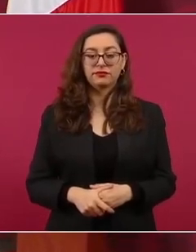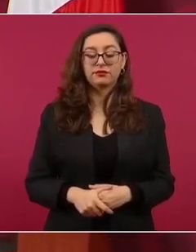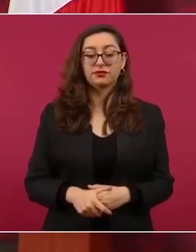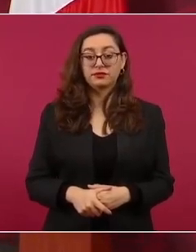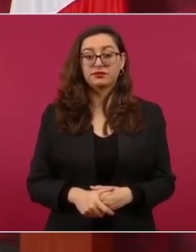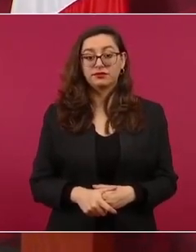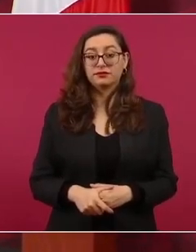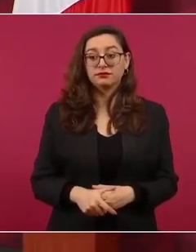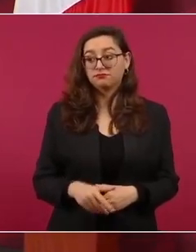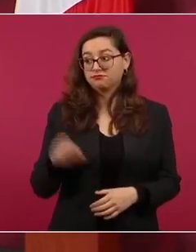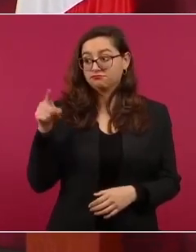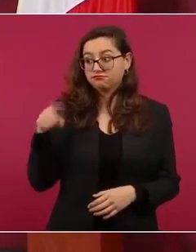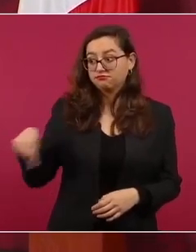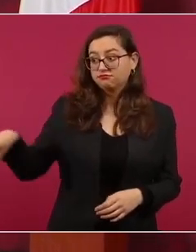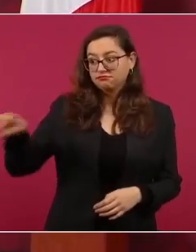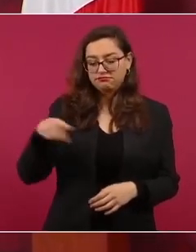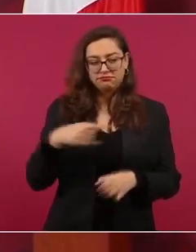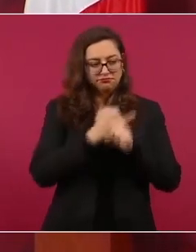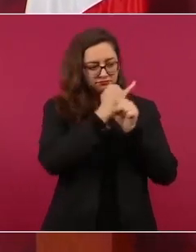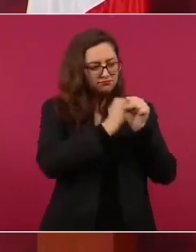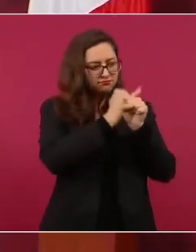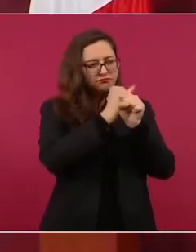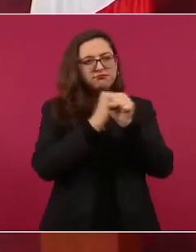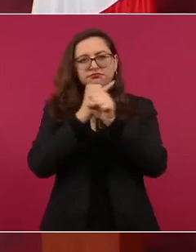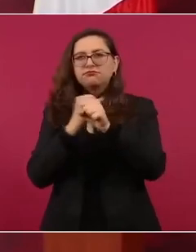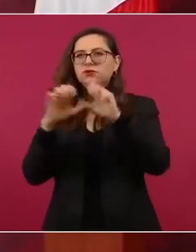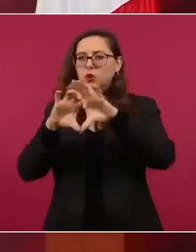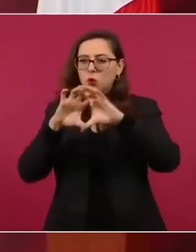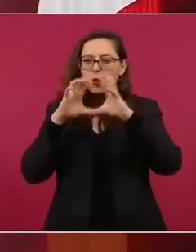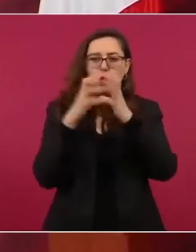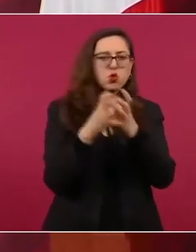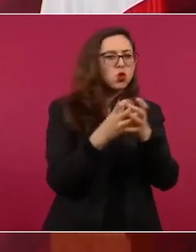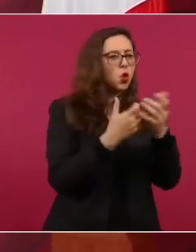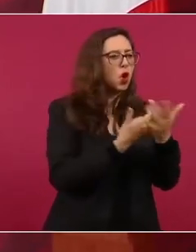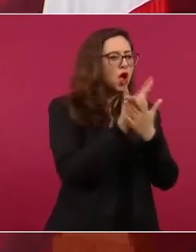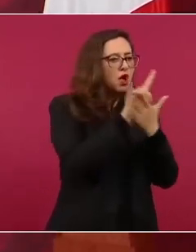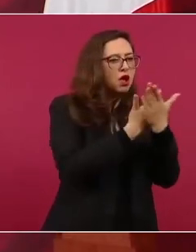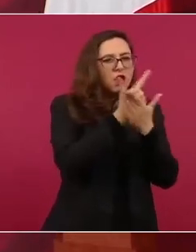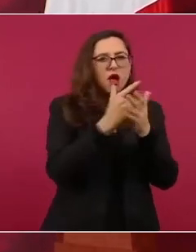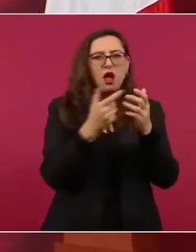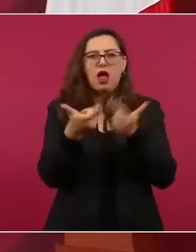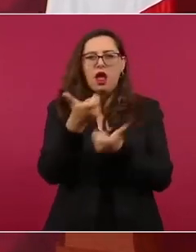datos del comportamiento de la economía, de todo.